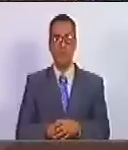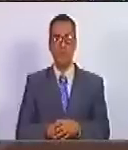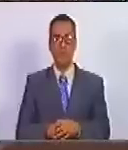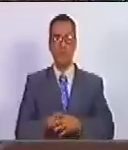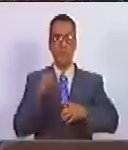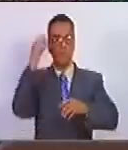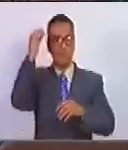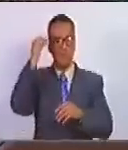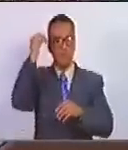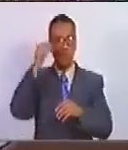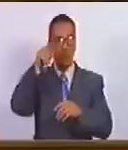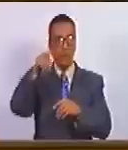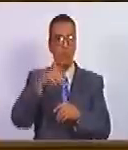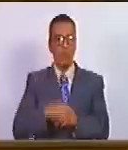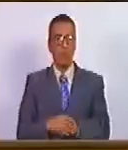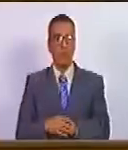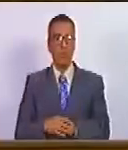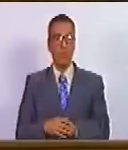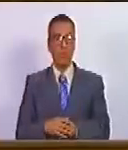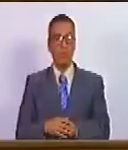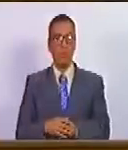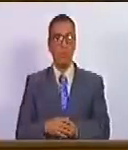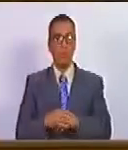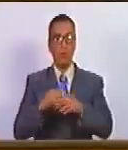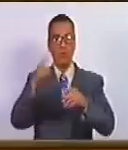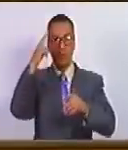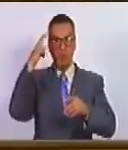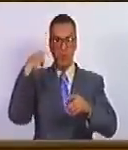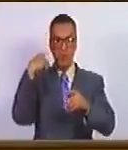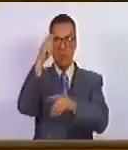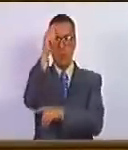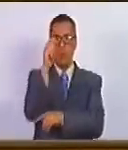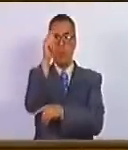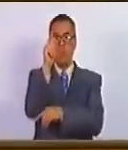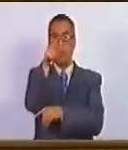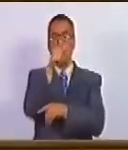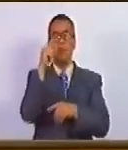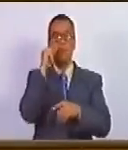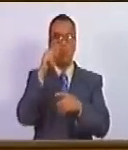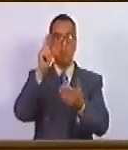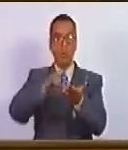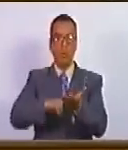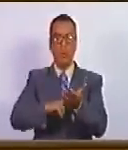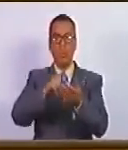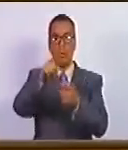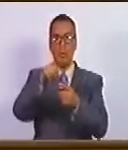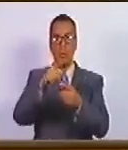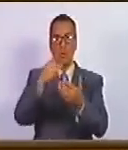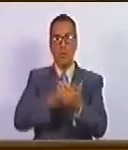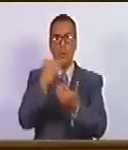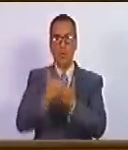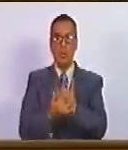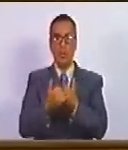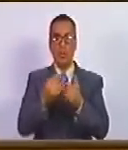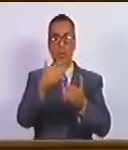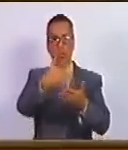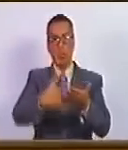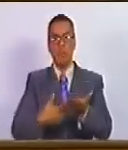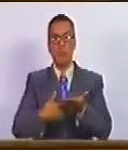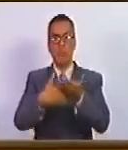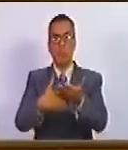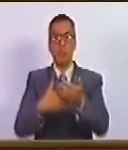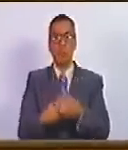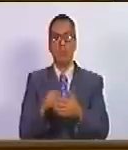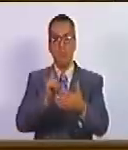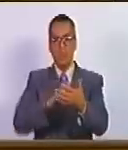En consideración, las honorables diputadas y los honorables diputados que tengan a favor de aprobar el proyecto de acta presentado